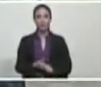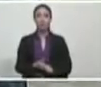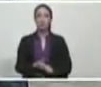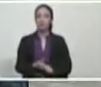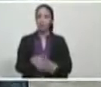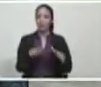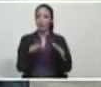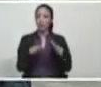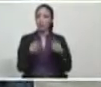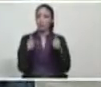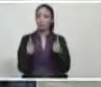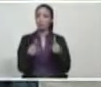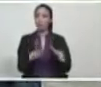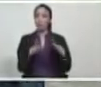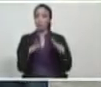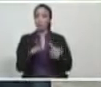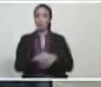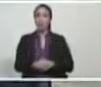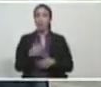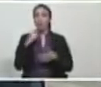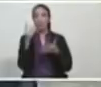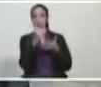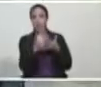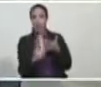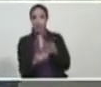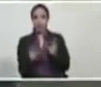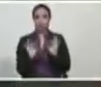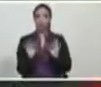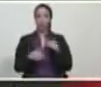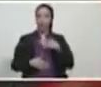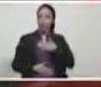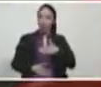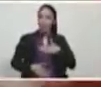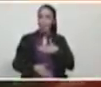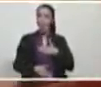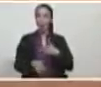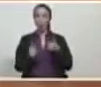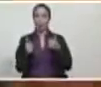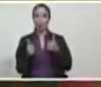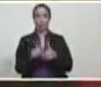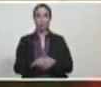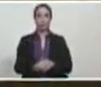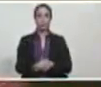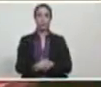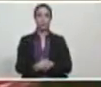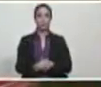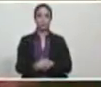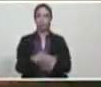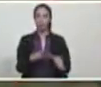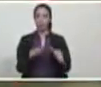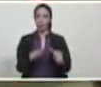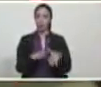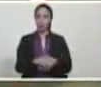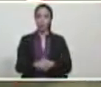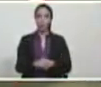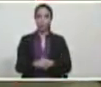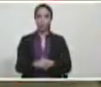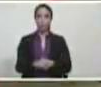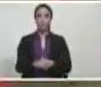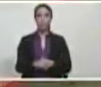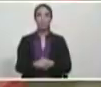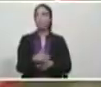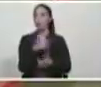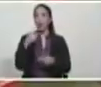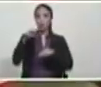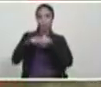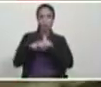no solo su color, un carro su muy diseño. Cómodo, un carro que en el espacio interno es muy bueno. Tanto una persona como alta como usted se puede